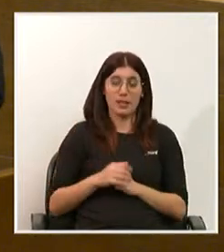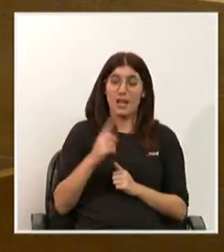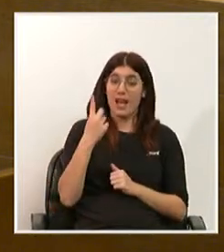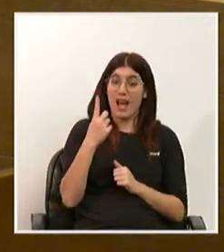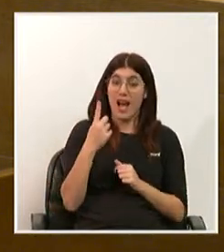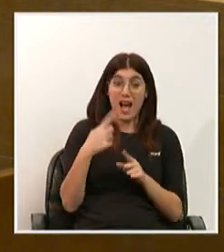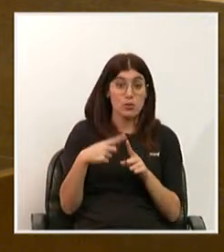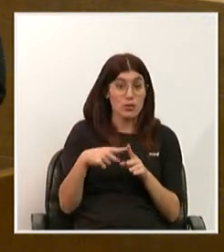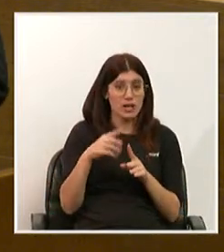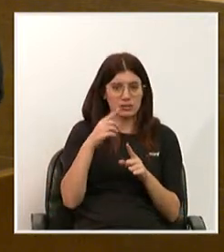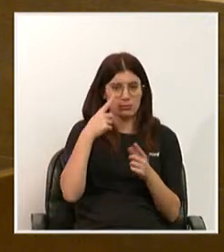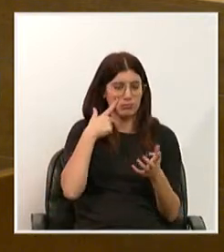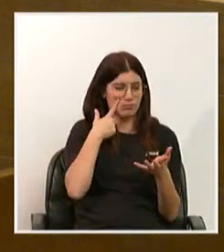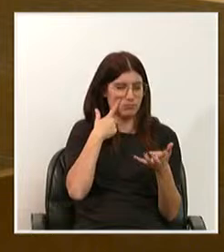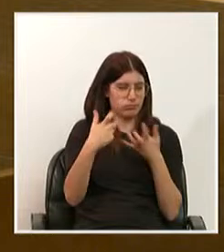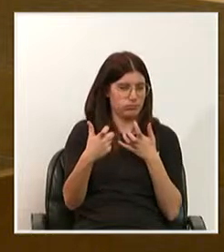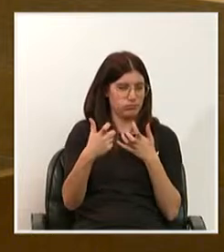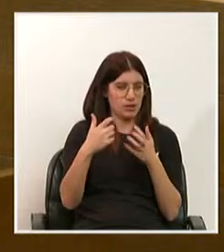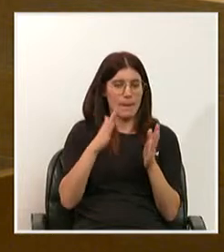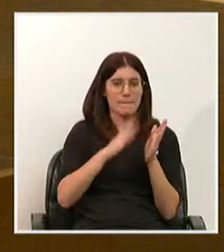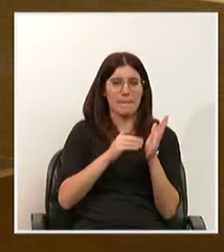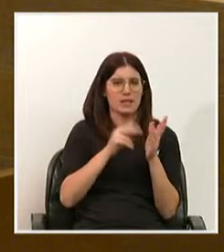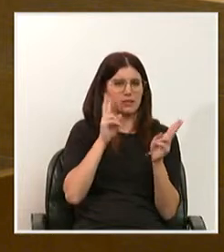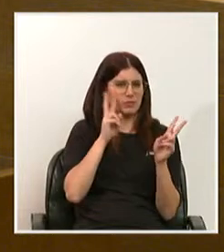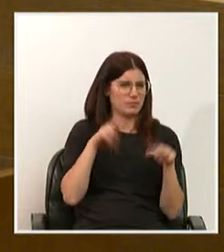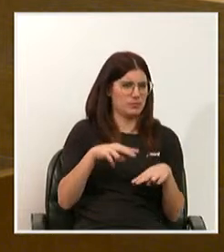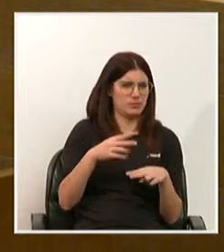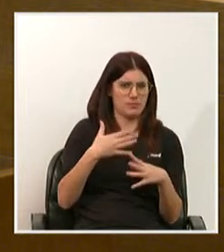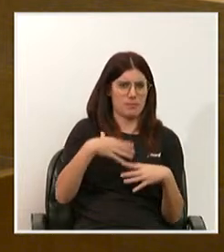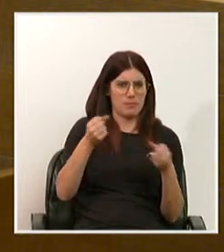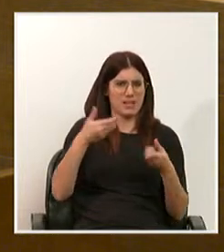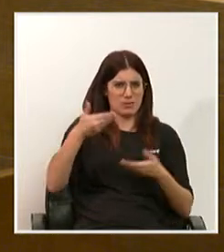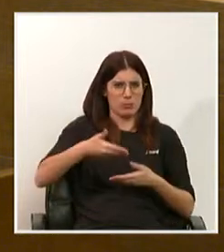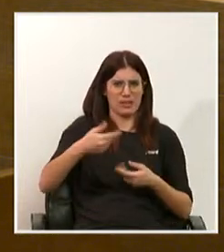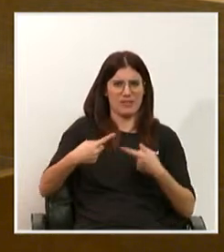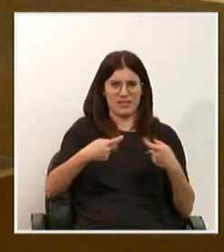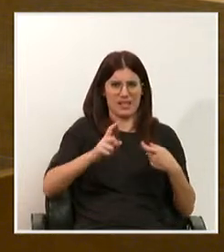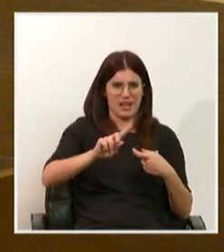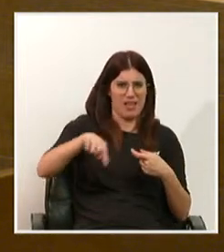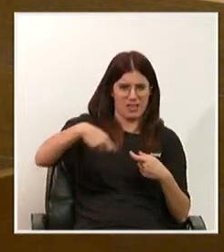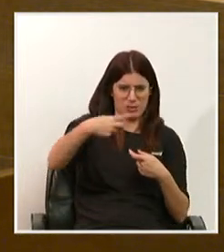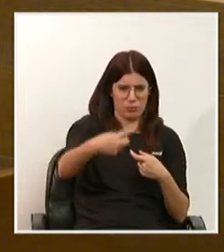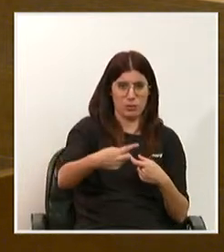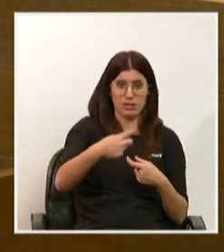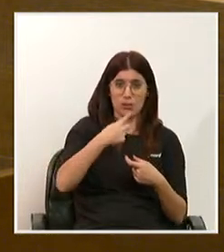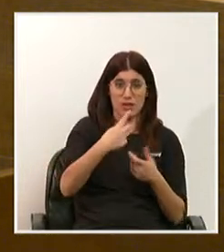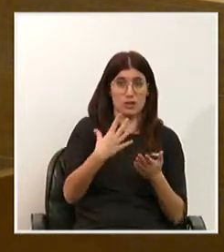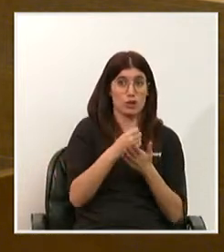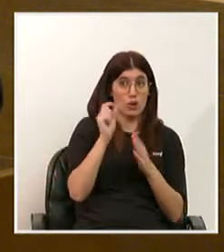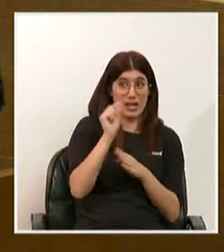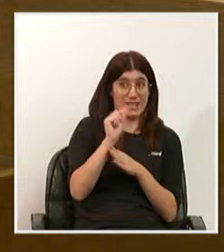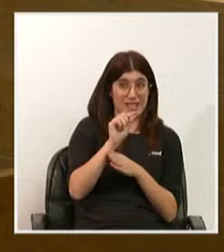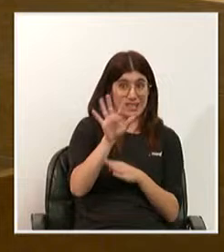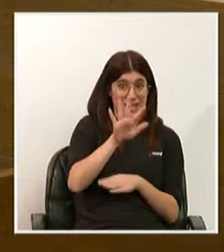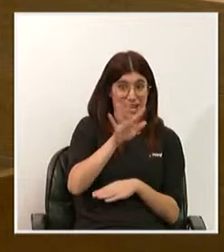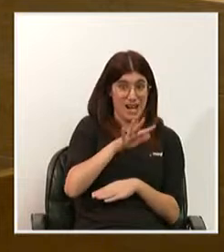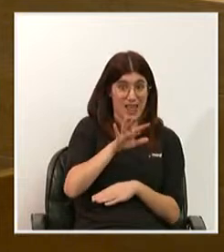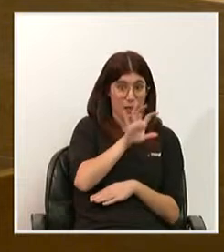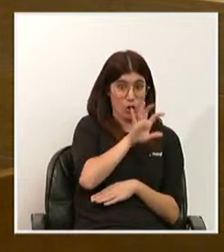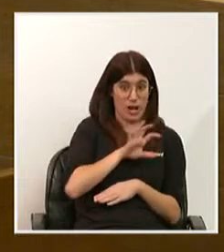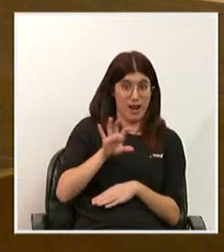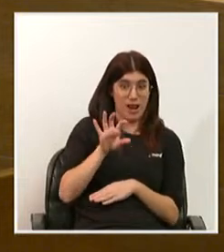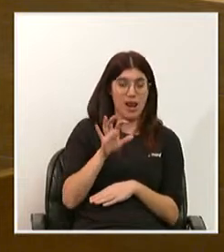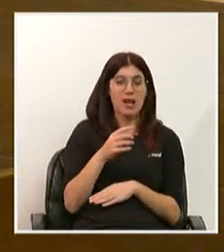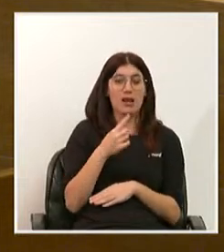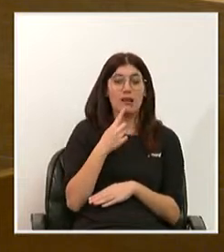más llamativo que es uno de los poetas valencianos más relevantes de la posguerra española dicho por toda la crítica nacional al unísono